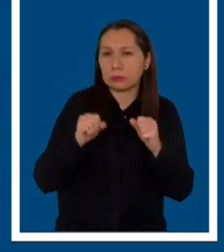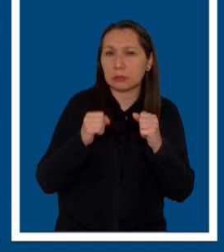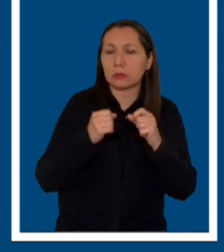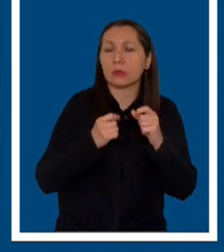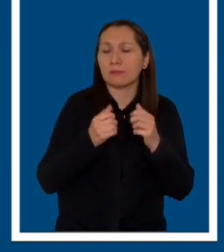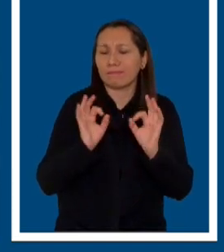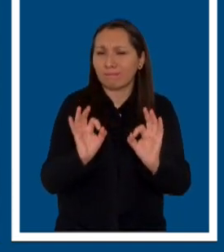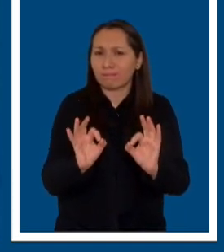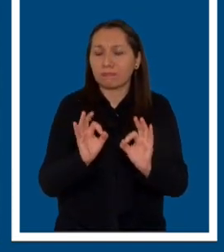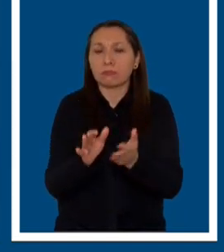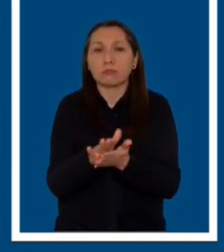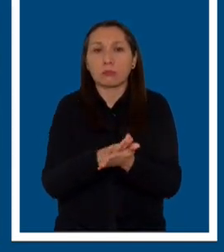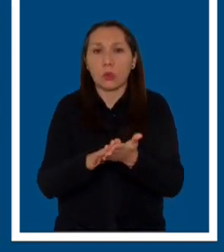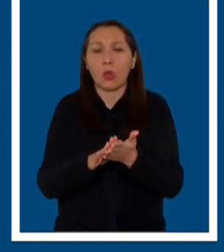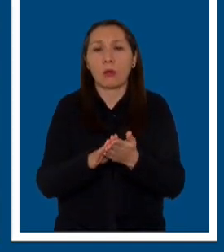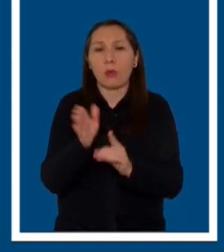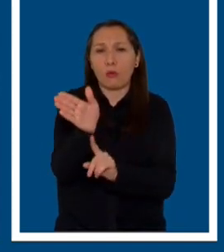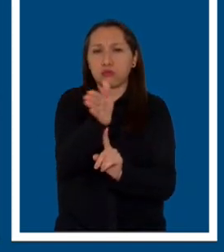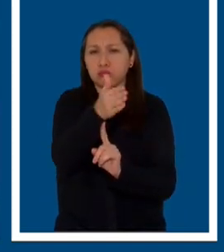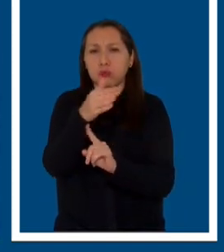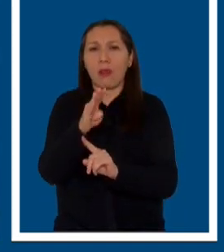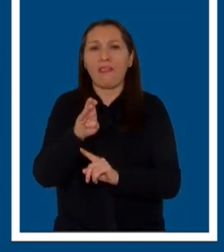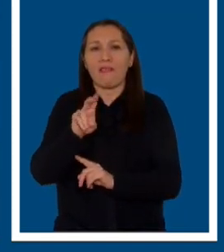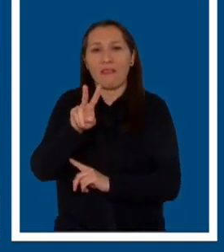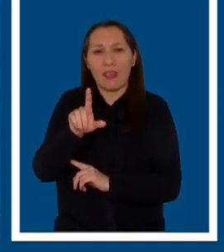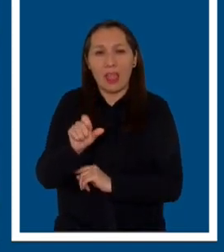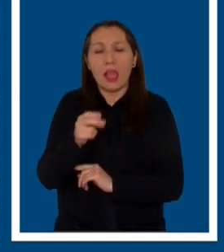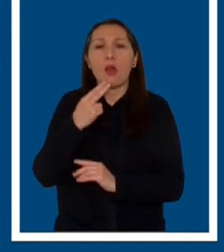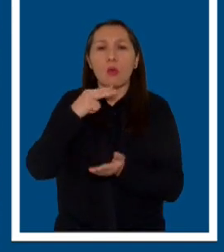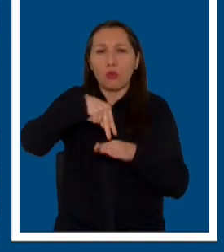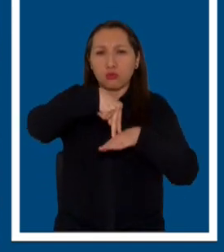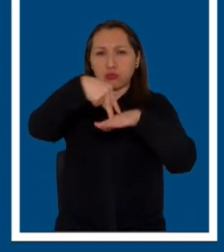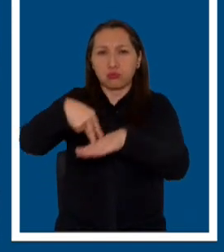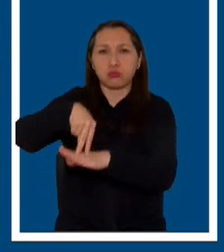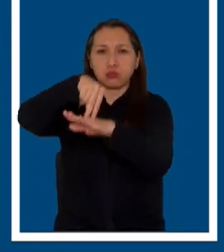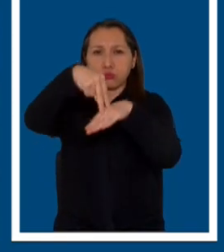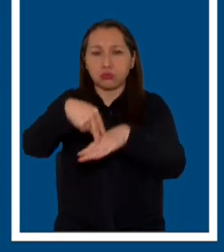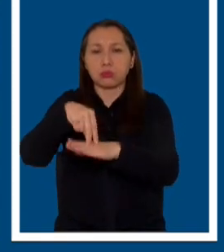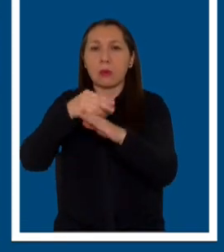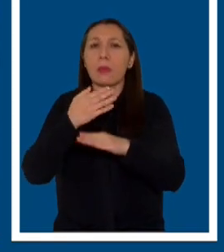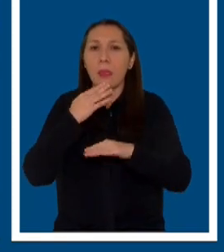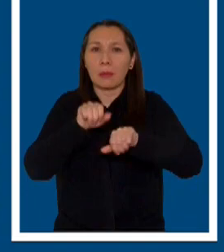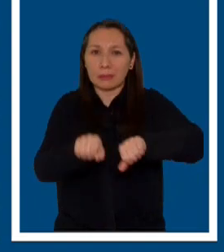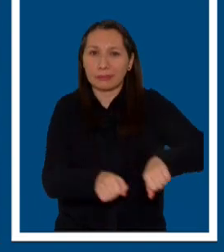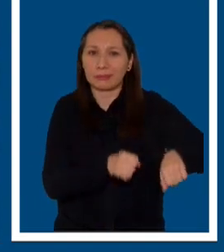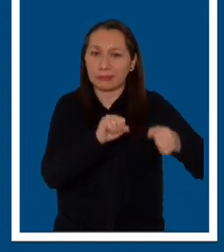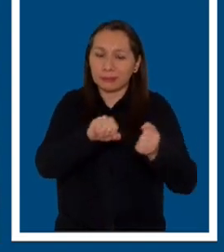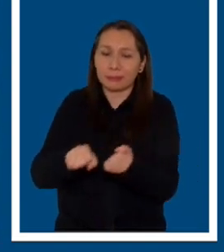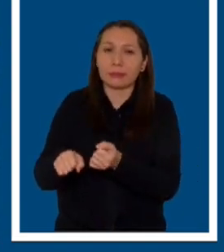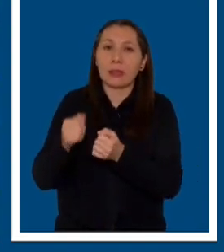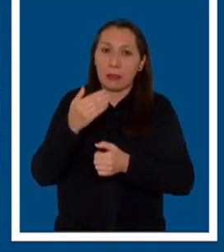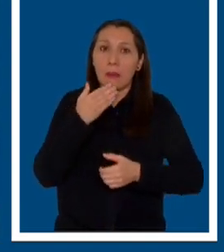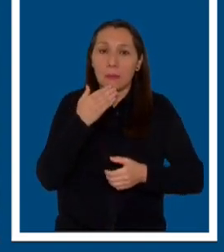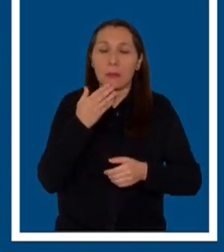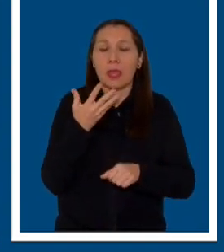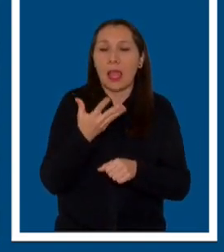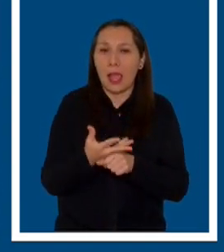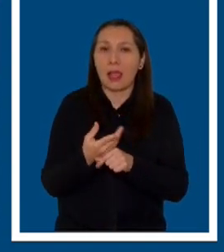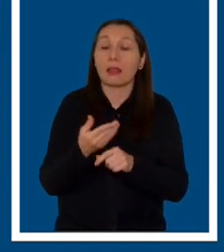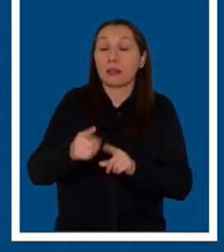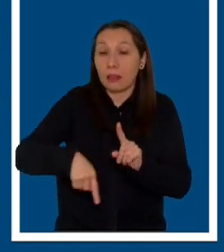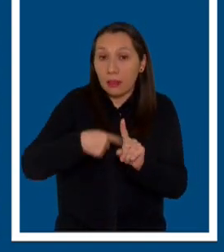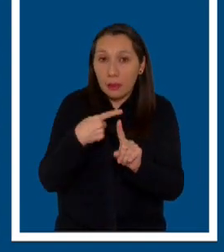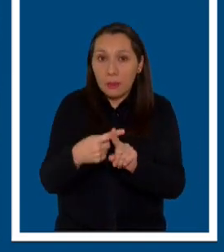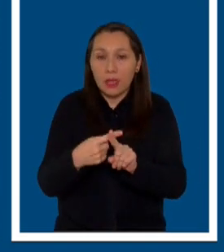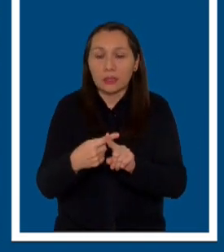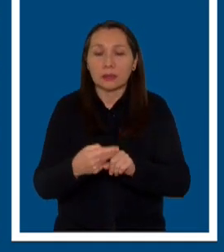fantásticas como puede ser la vela como puede ser el ser como puede ser el canotaje el Remo sino además